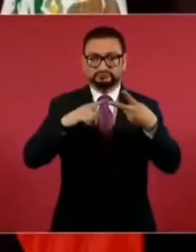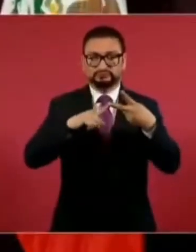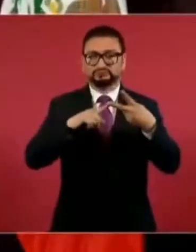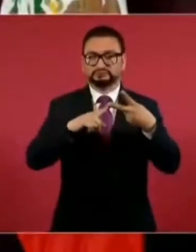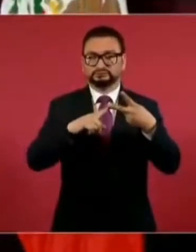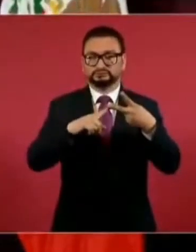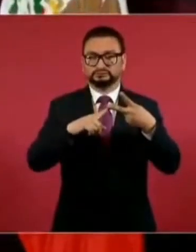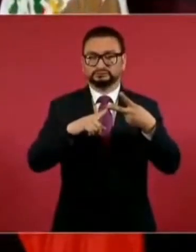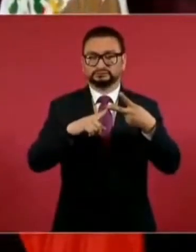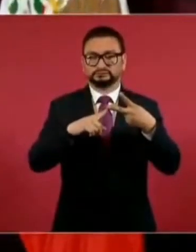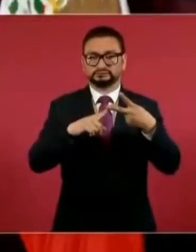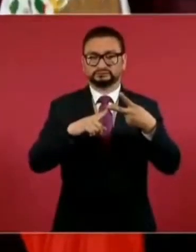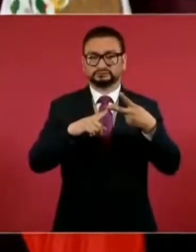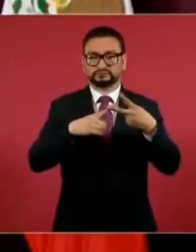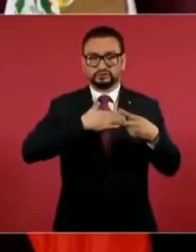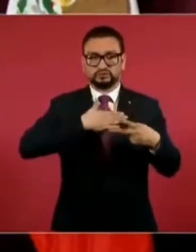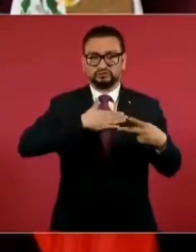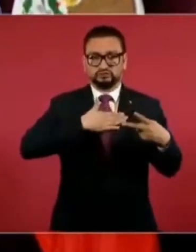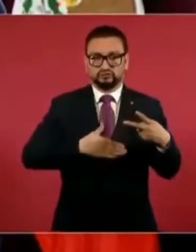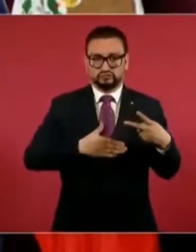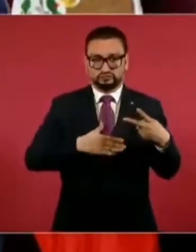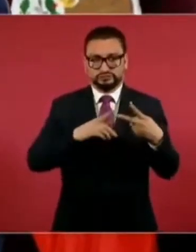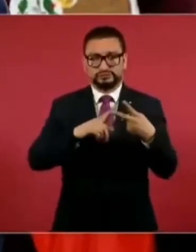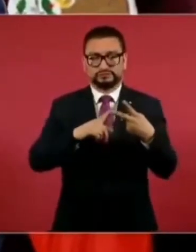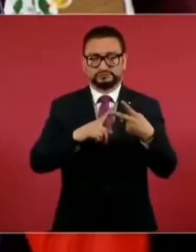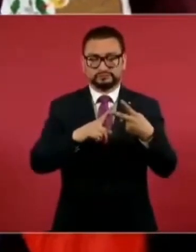lugar, la justicia,